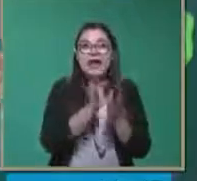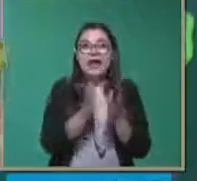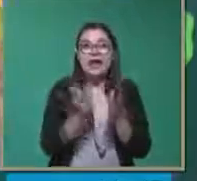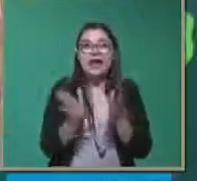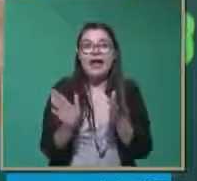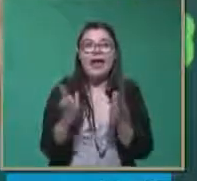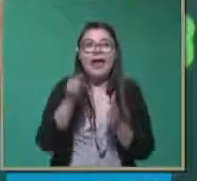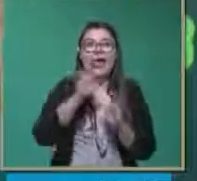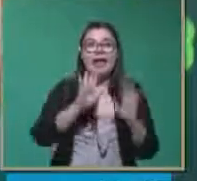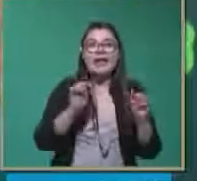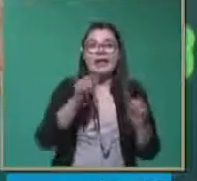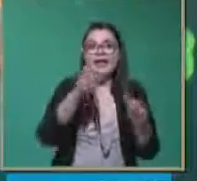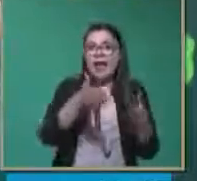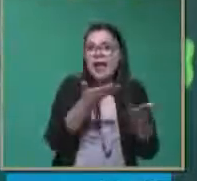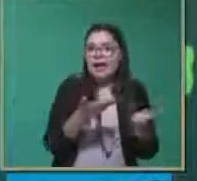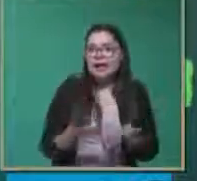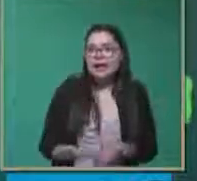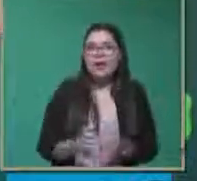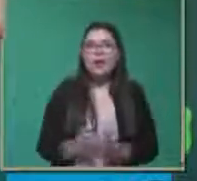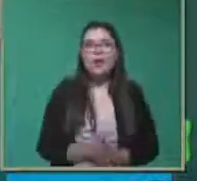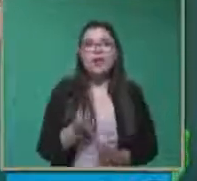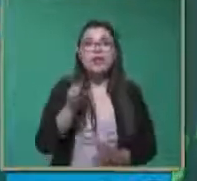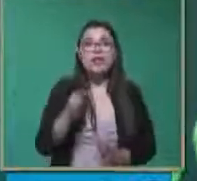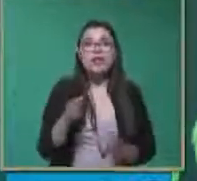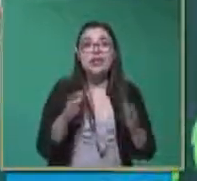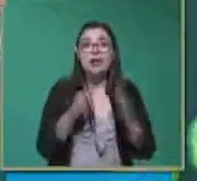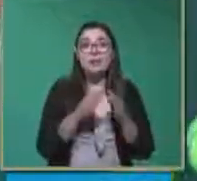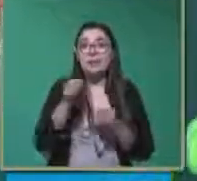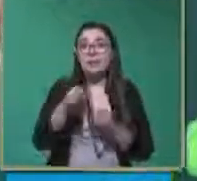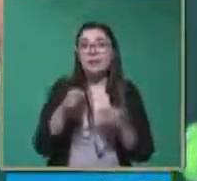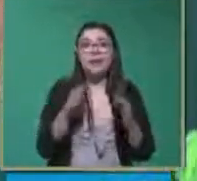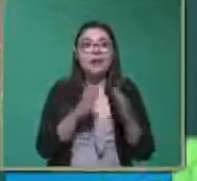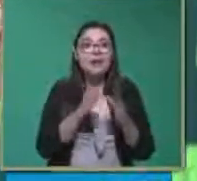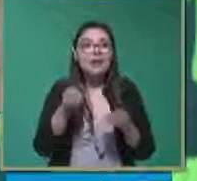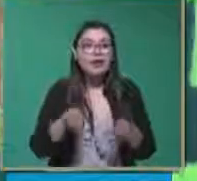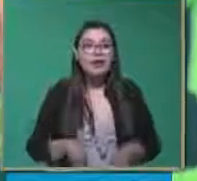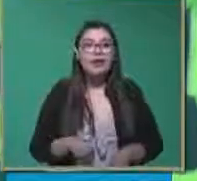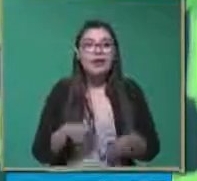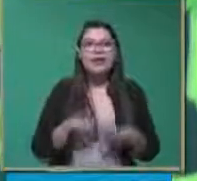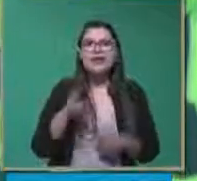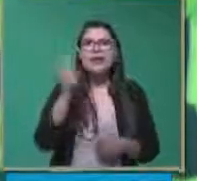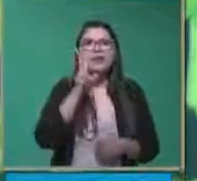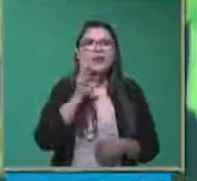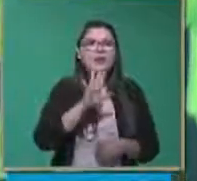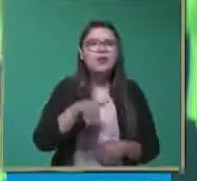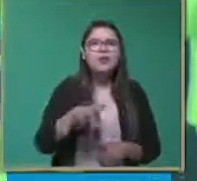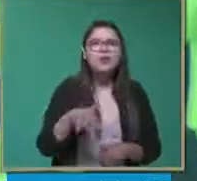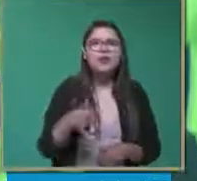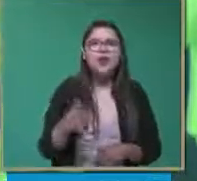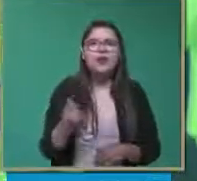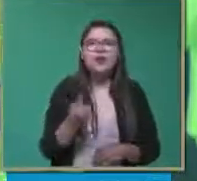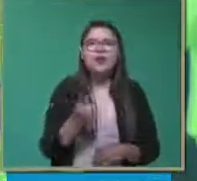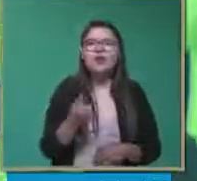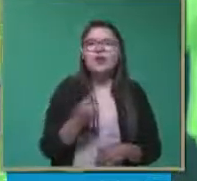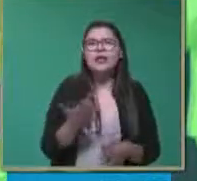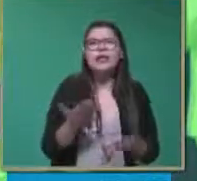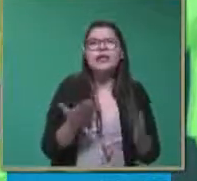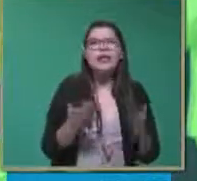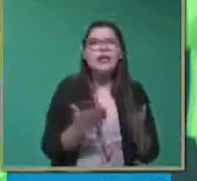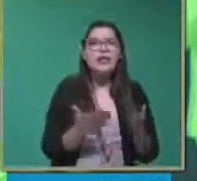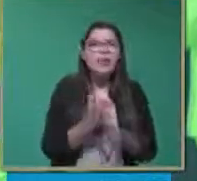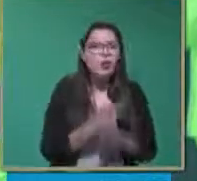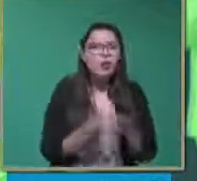conejito traviesito. Como ven, aquí vive en su casita. Y el conejito anda buscando qué cosa para comer. ¿Qué cosa? Una zanahoria. De